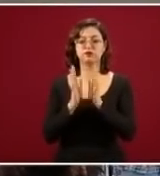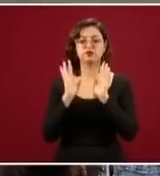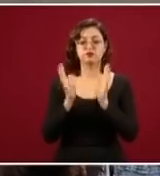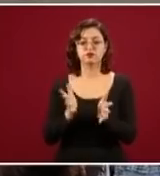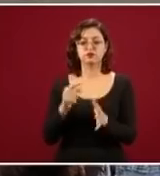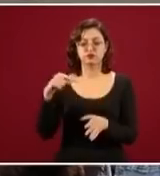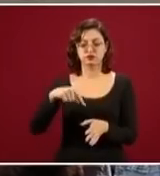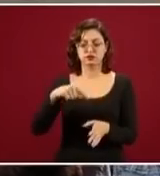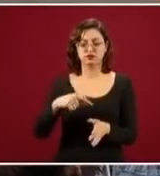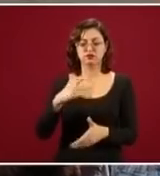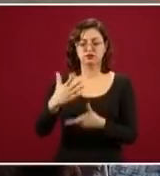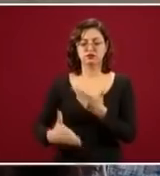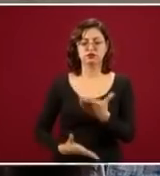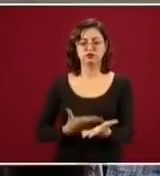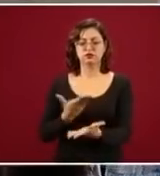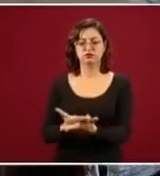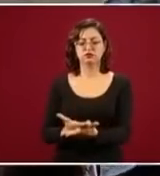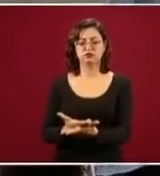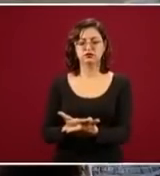aquí,